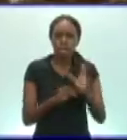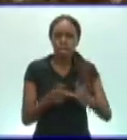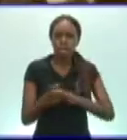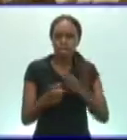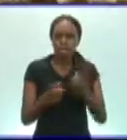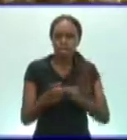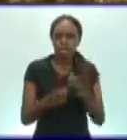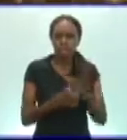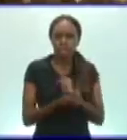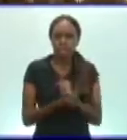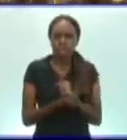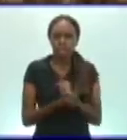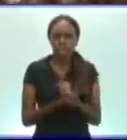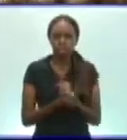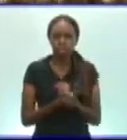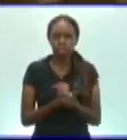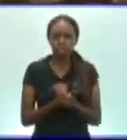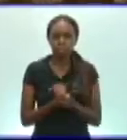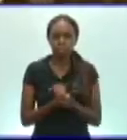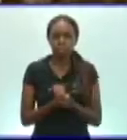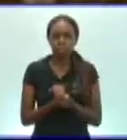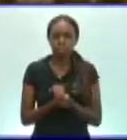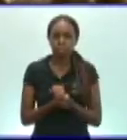la toma de Bayamo.